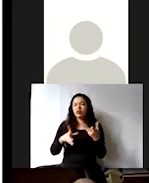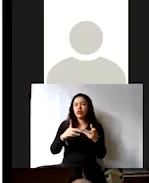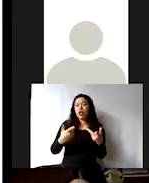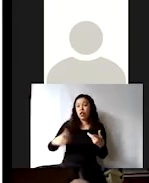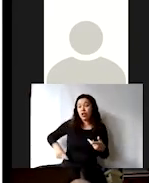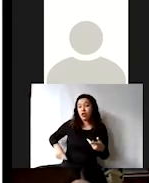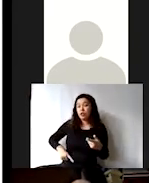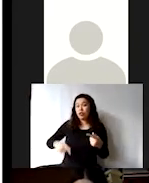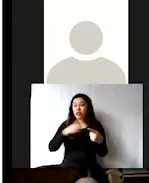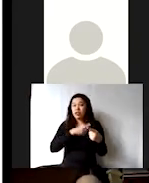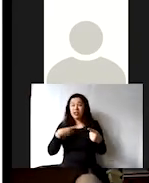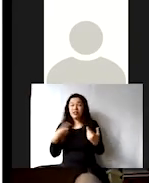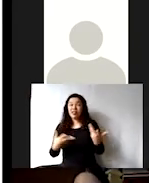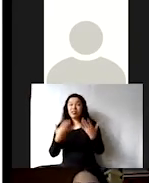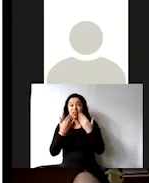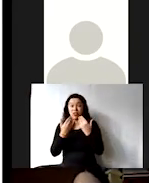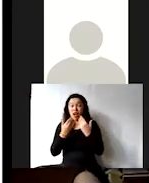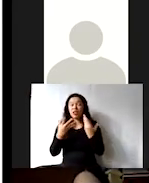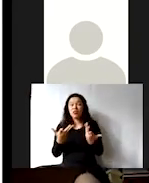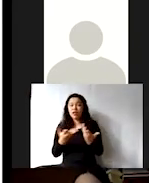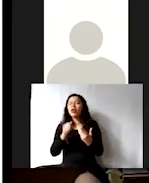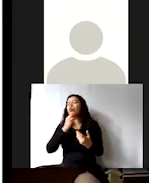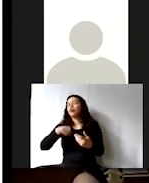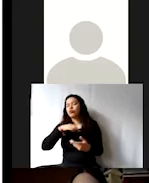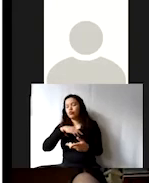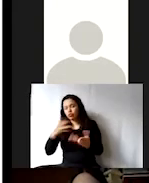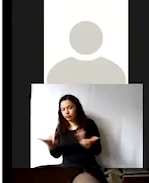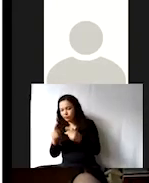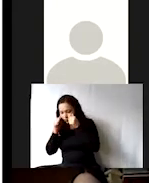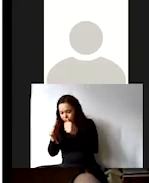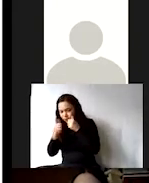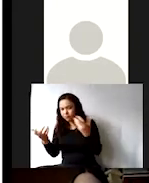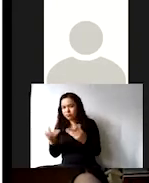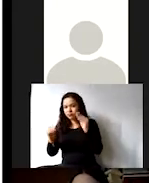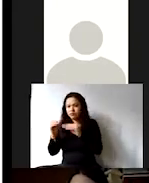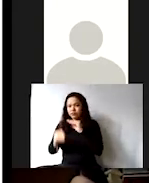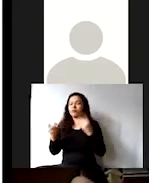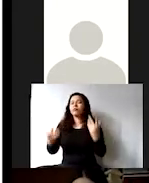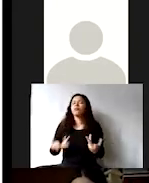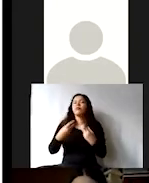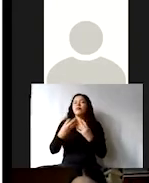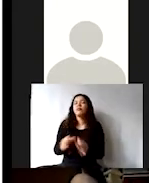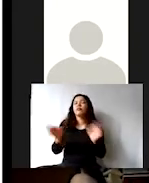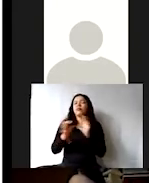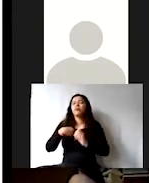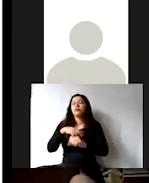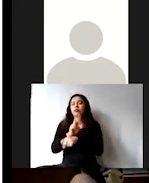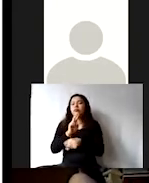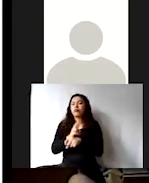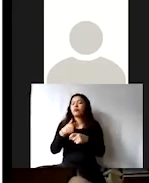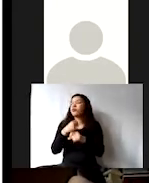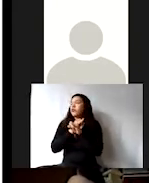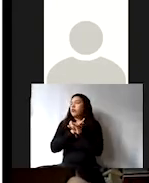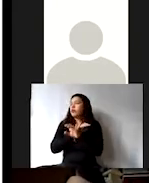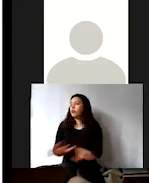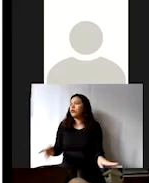debería de estar haciendo. Entonces, por eso es importante monitorear, digo, yo les puedo pasar la información de lo que